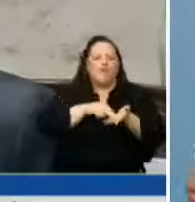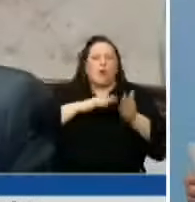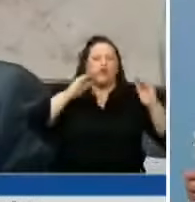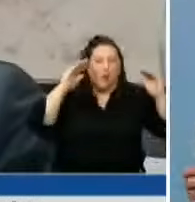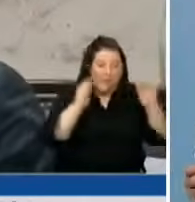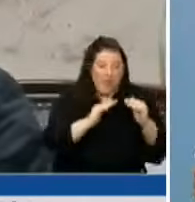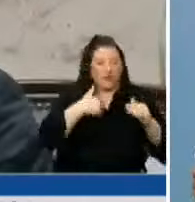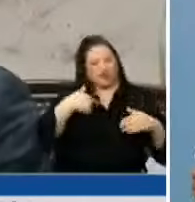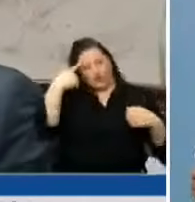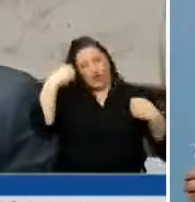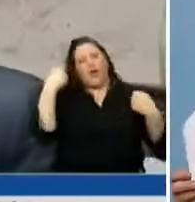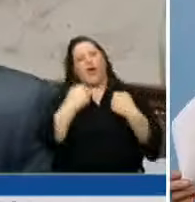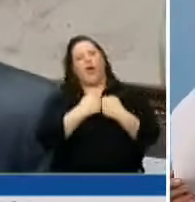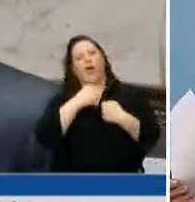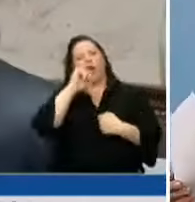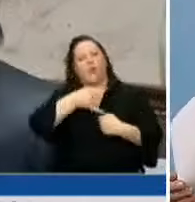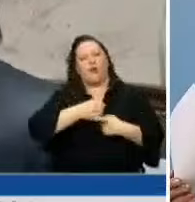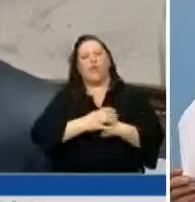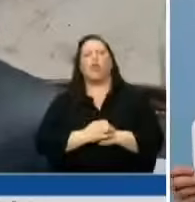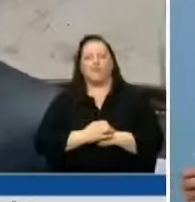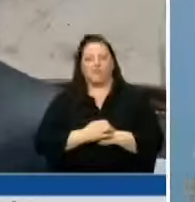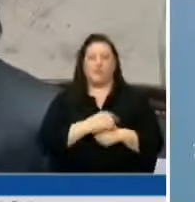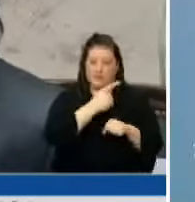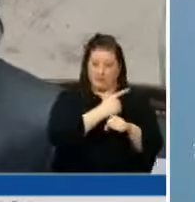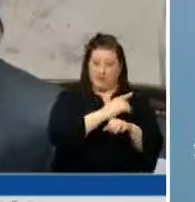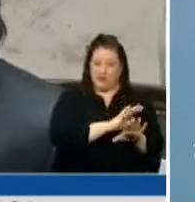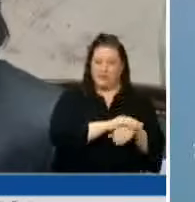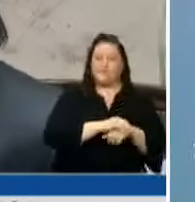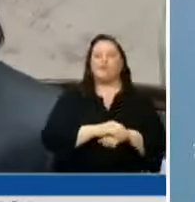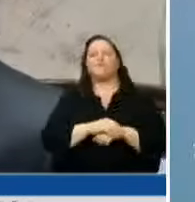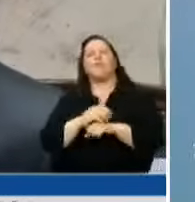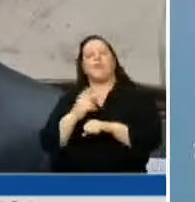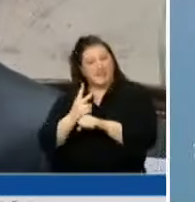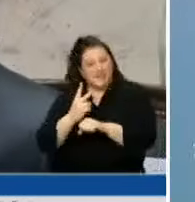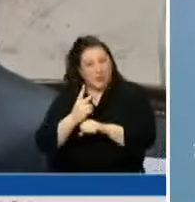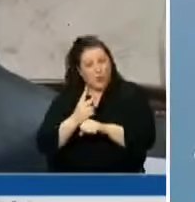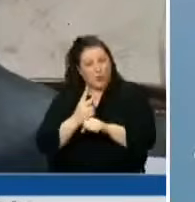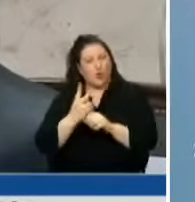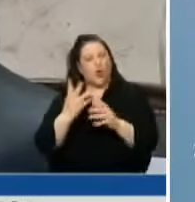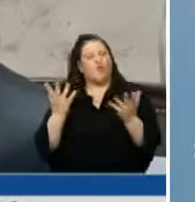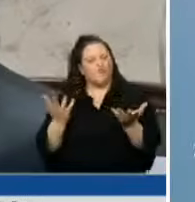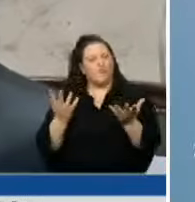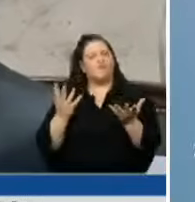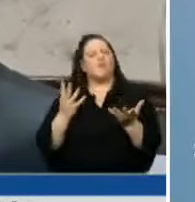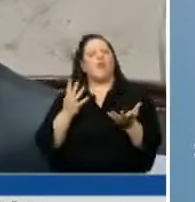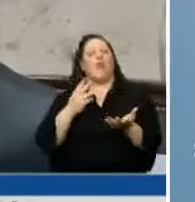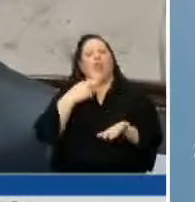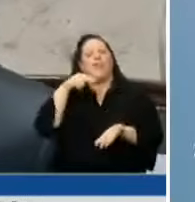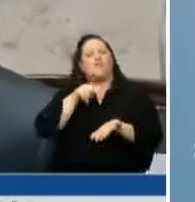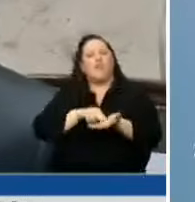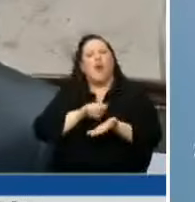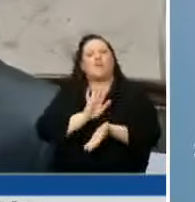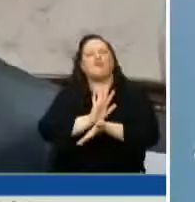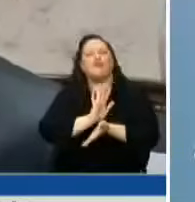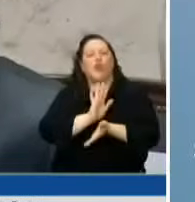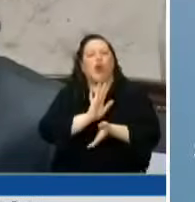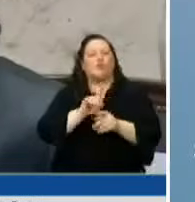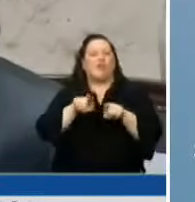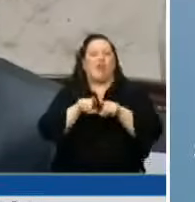acuerdo. En segundo lugar, además los impuestos son una rémora de la